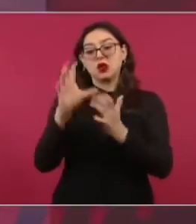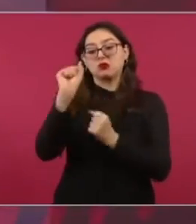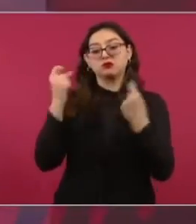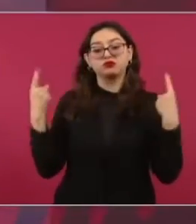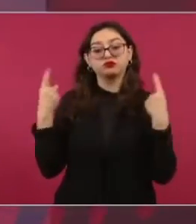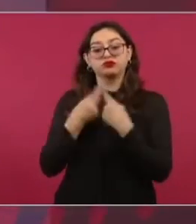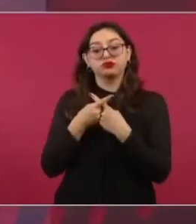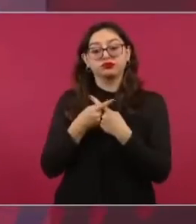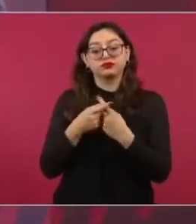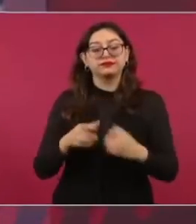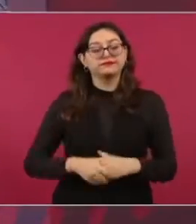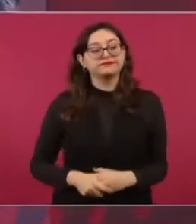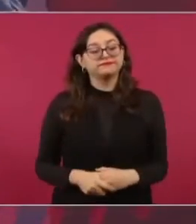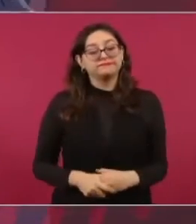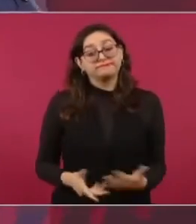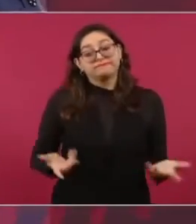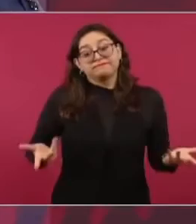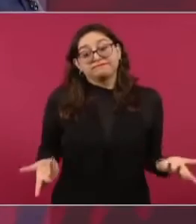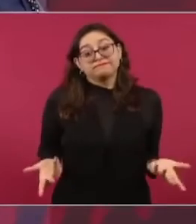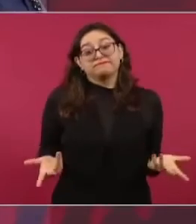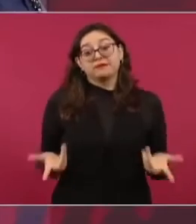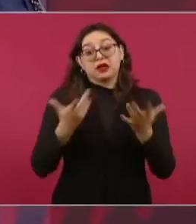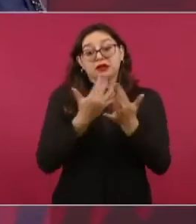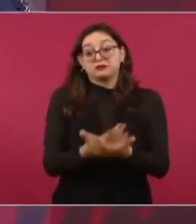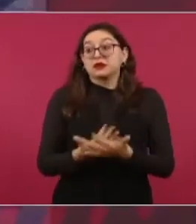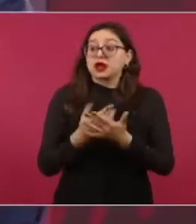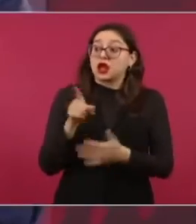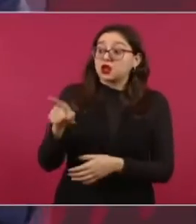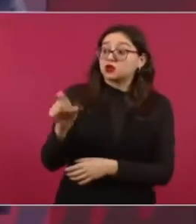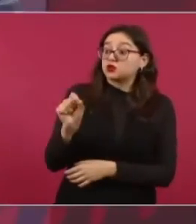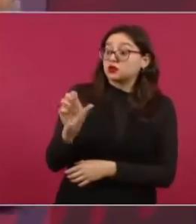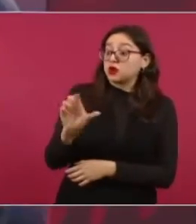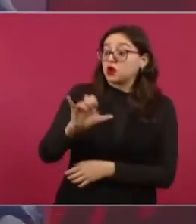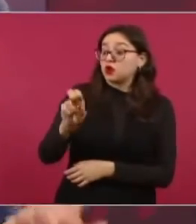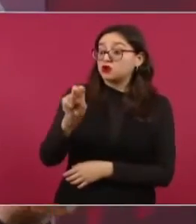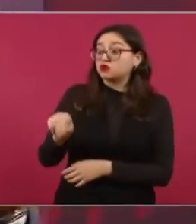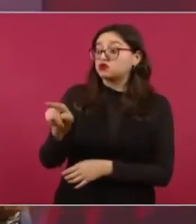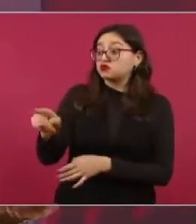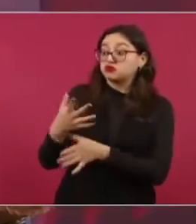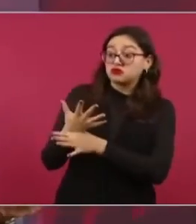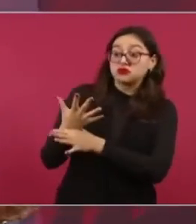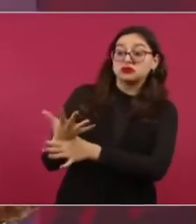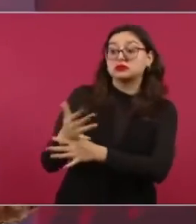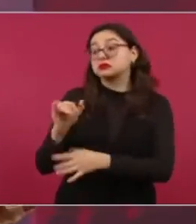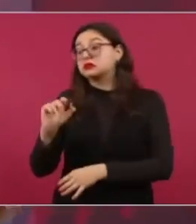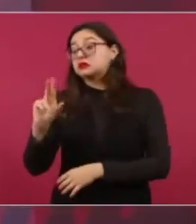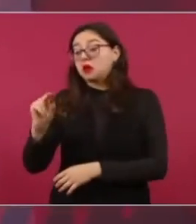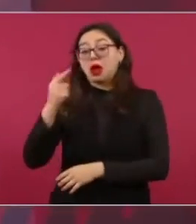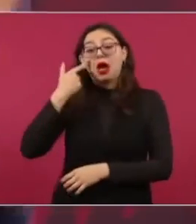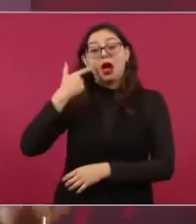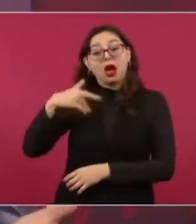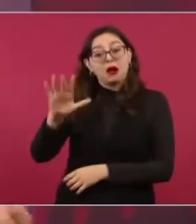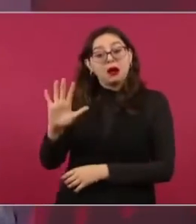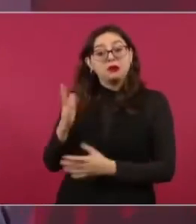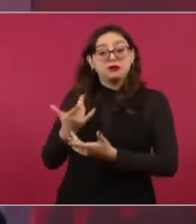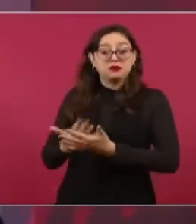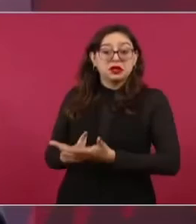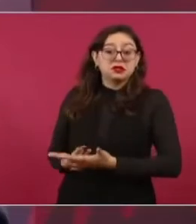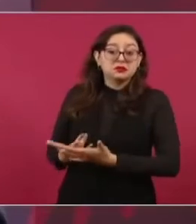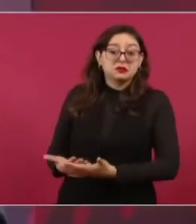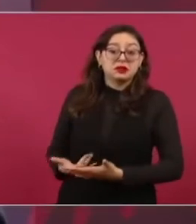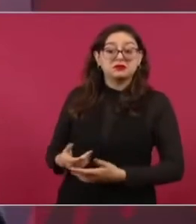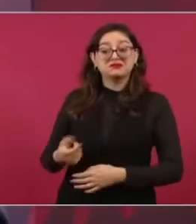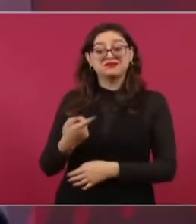Entonces vamos a esperar a ver qué resulta. Pero la verdad es que